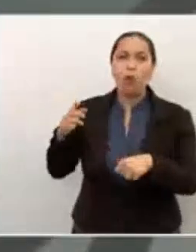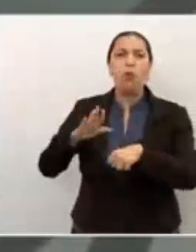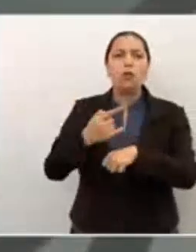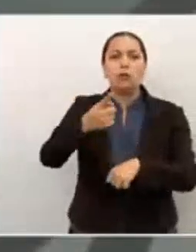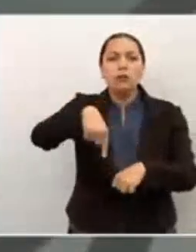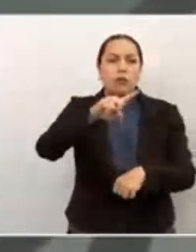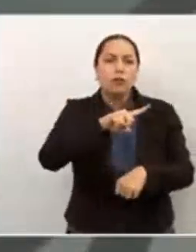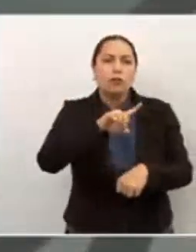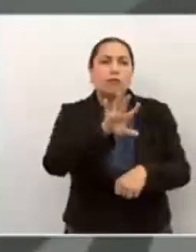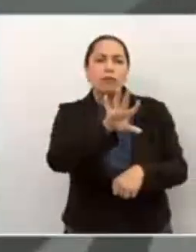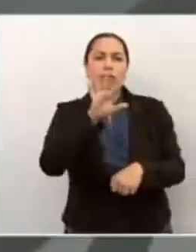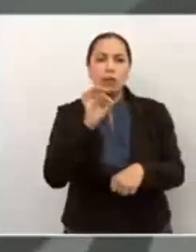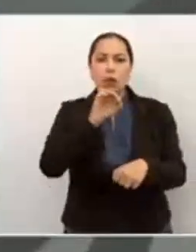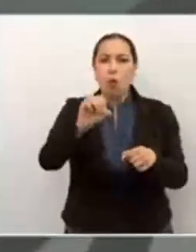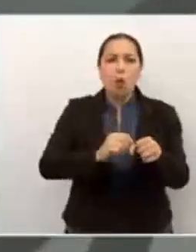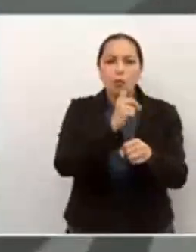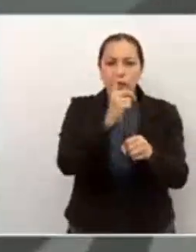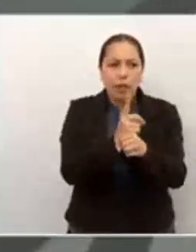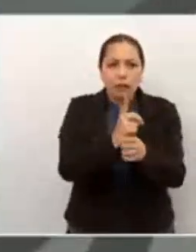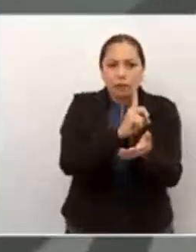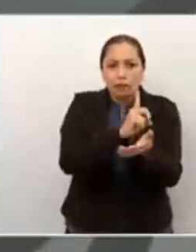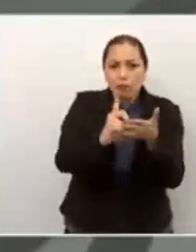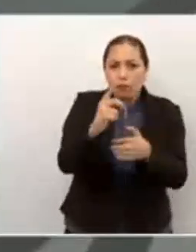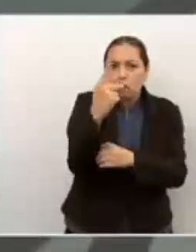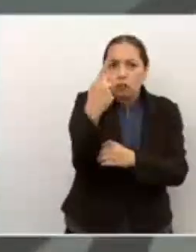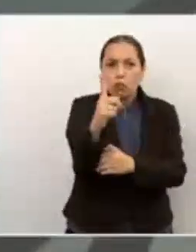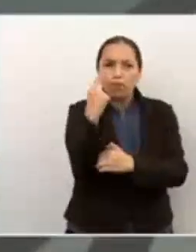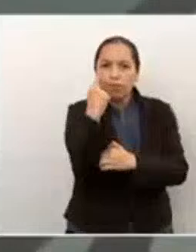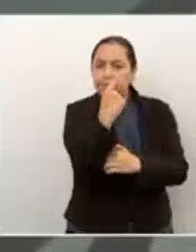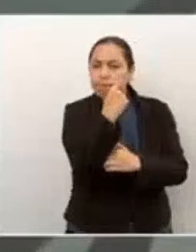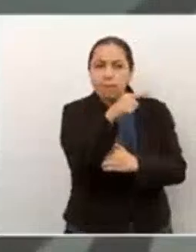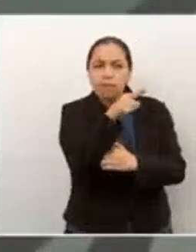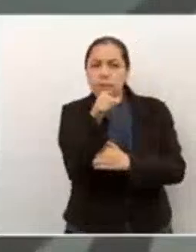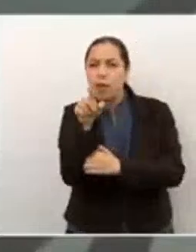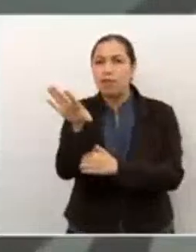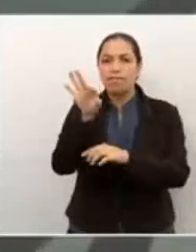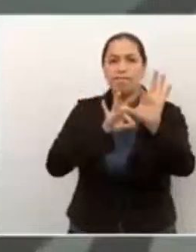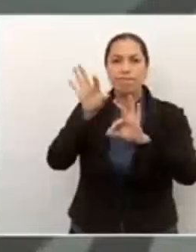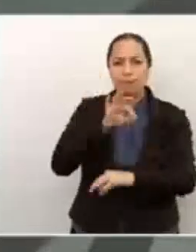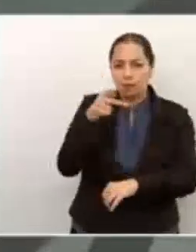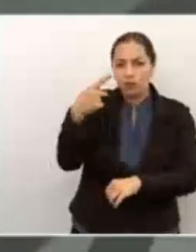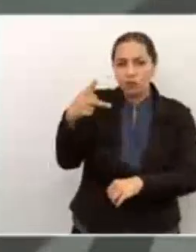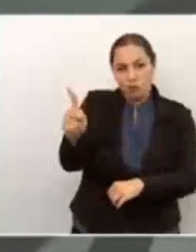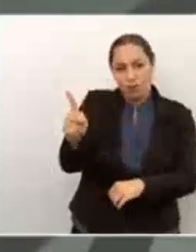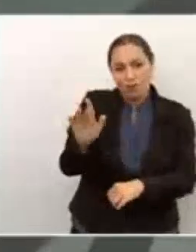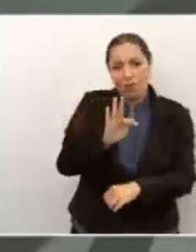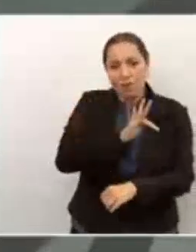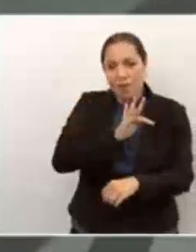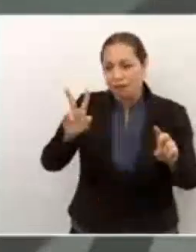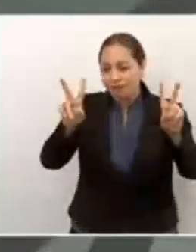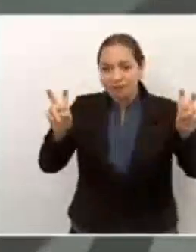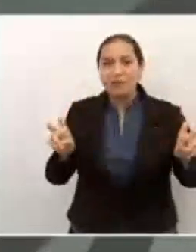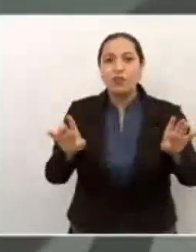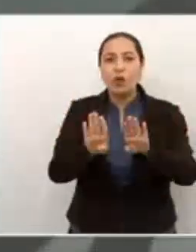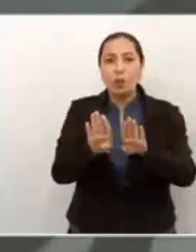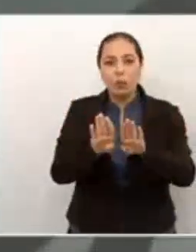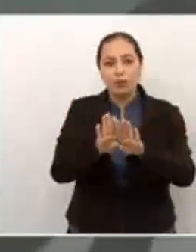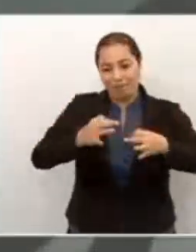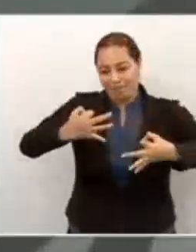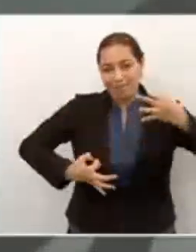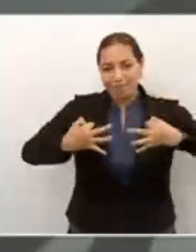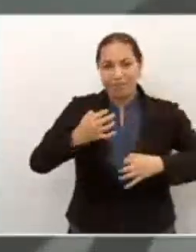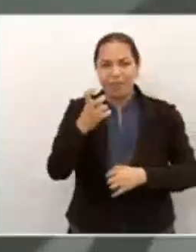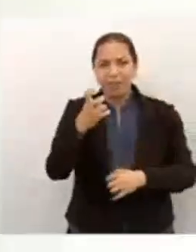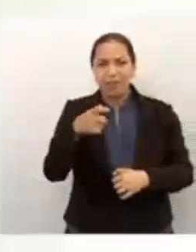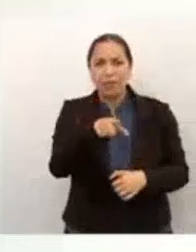el derecho al pueblo de México de elegir a su Poder Judicial. ¿Y qué queremos de ese Poder Judicial? Que